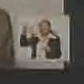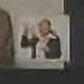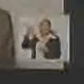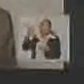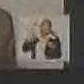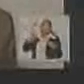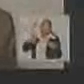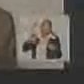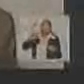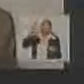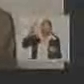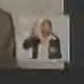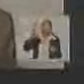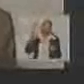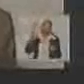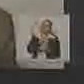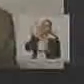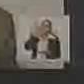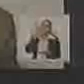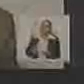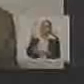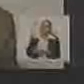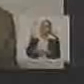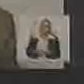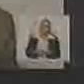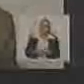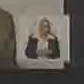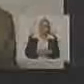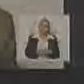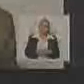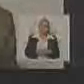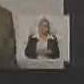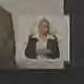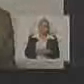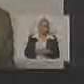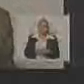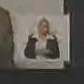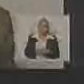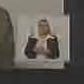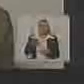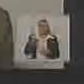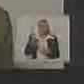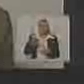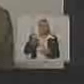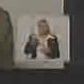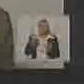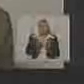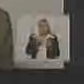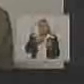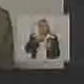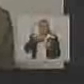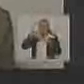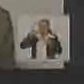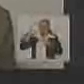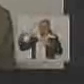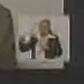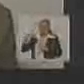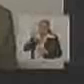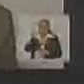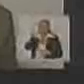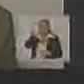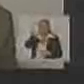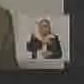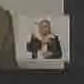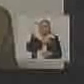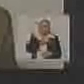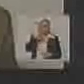estén en el sitio en donde ellos mismos decidan desempeñar su actividad. Y a los hijos de estos, a los hijos de los ambulantes,